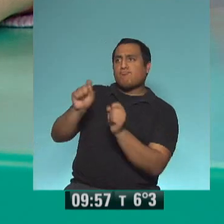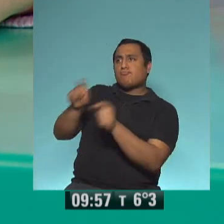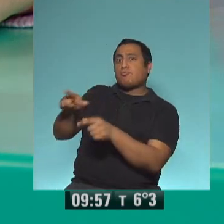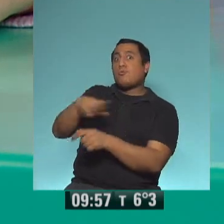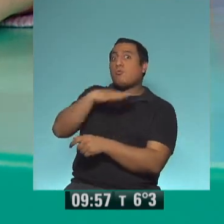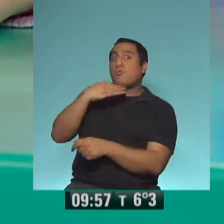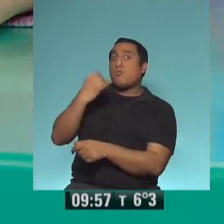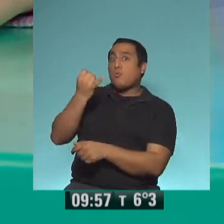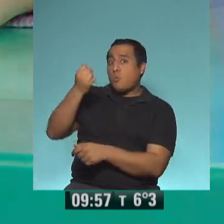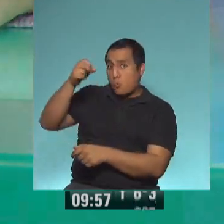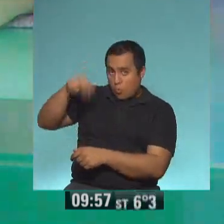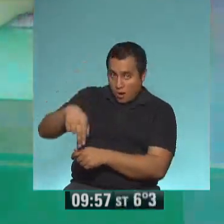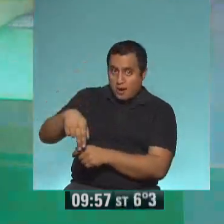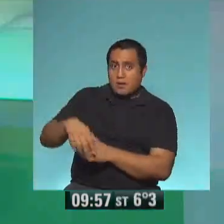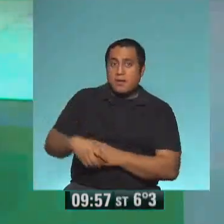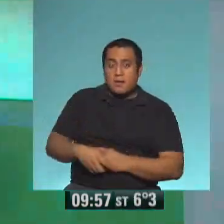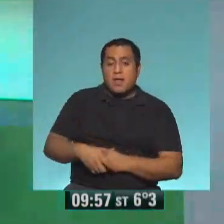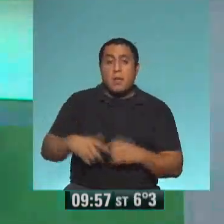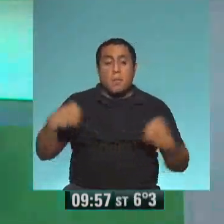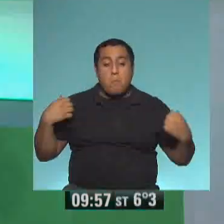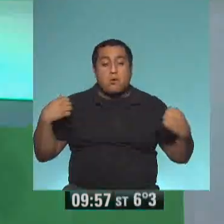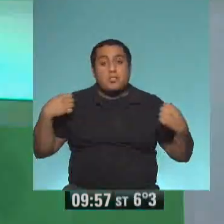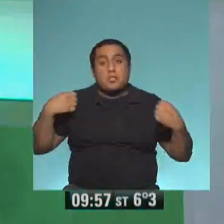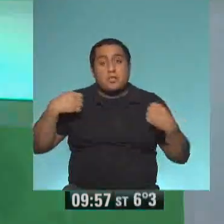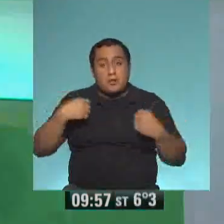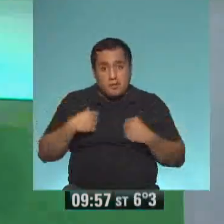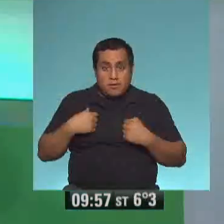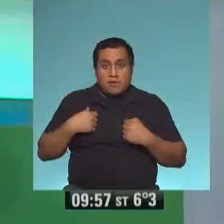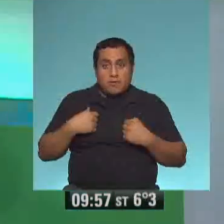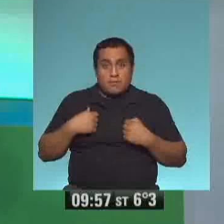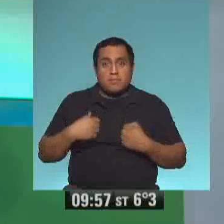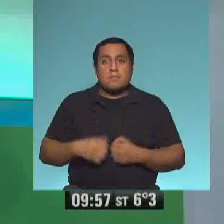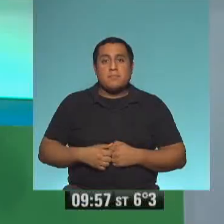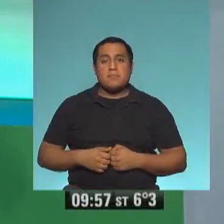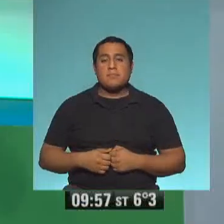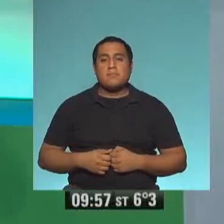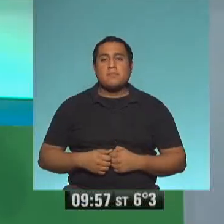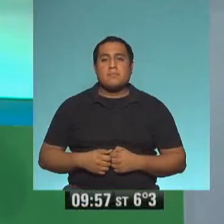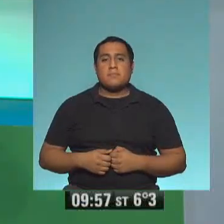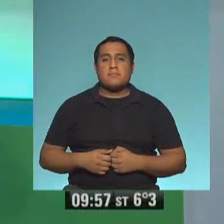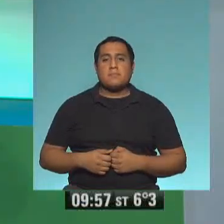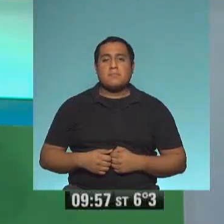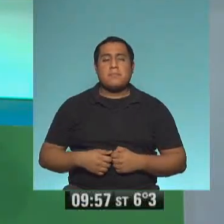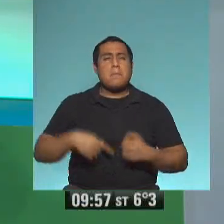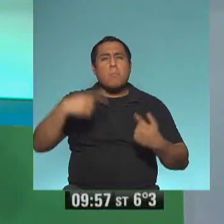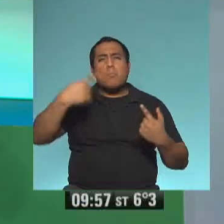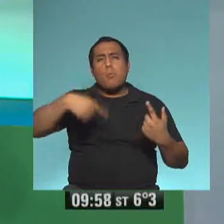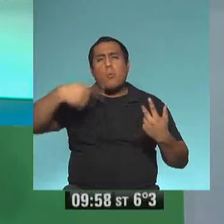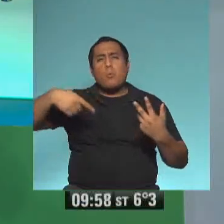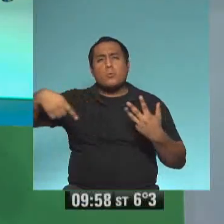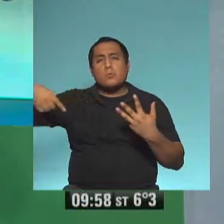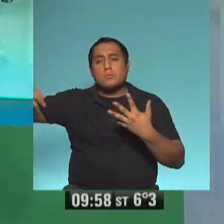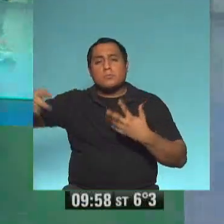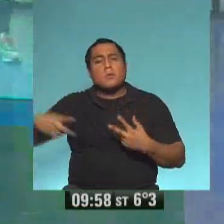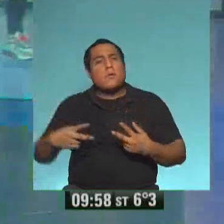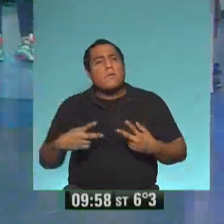Juan, la mochila en el viejo baúl, muchas cosas viajan